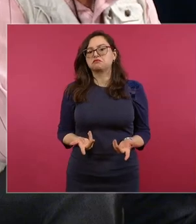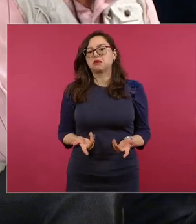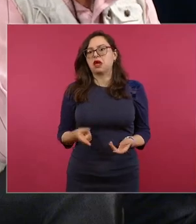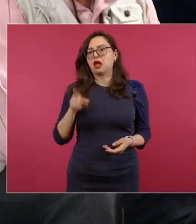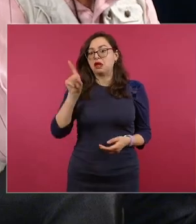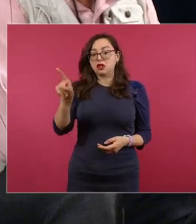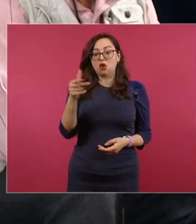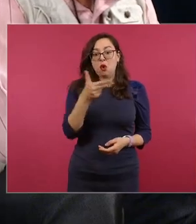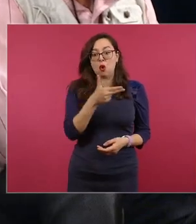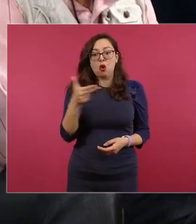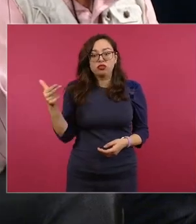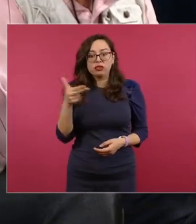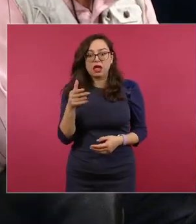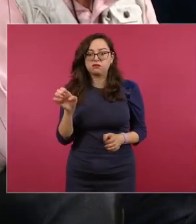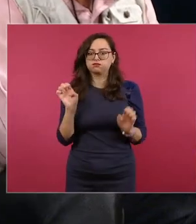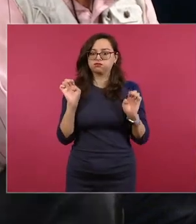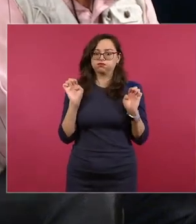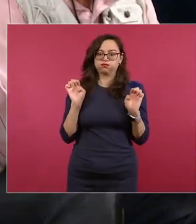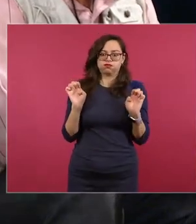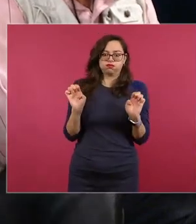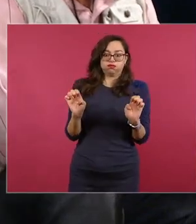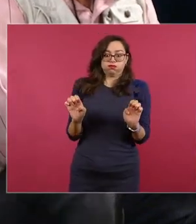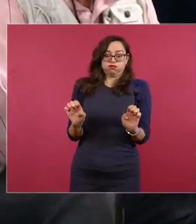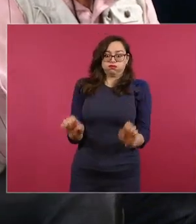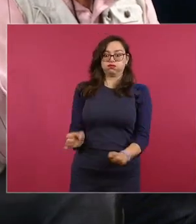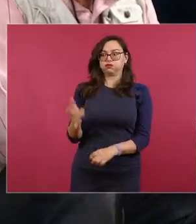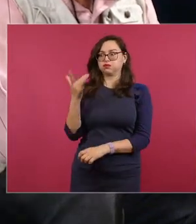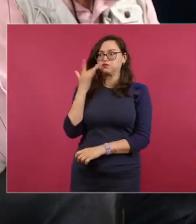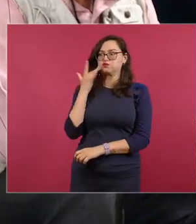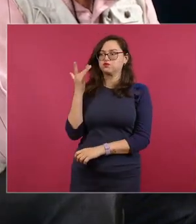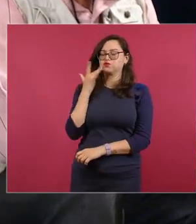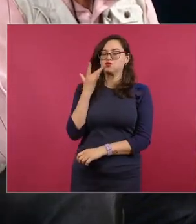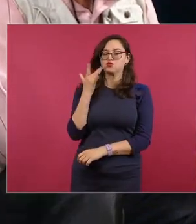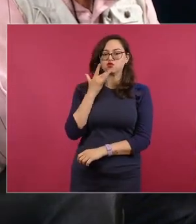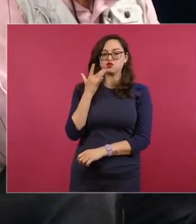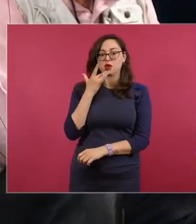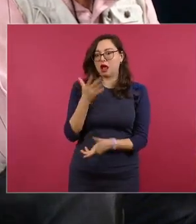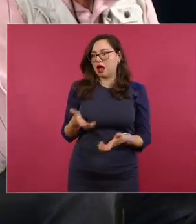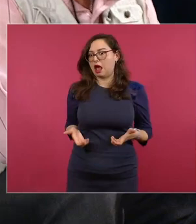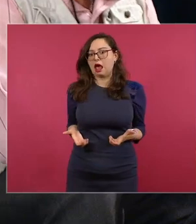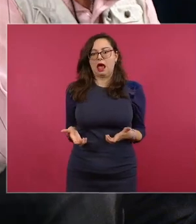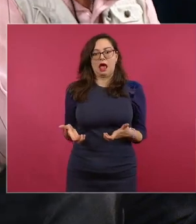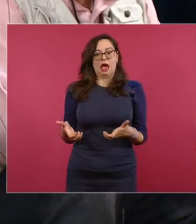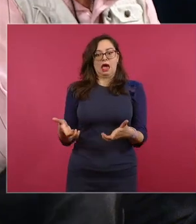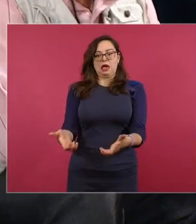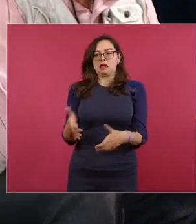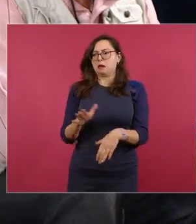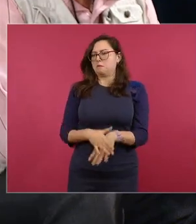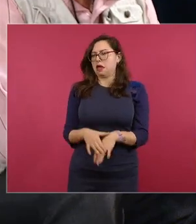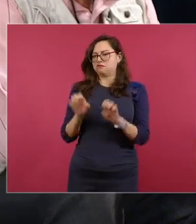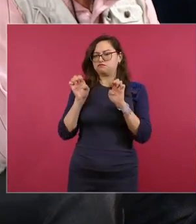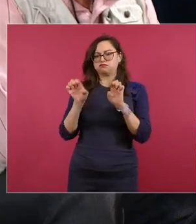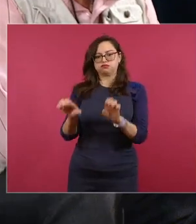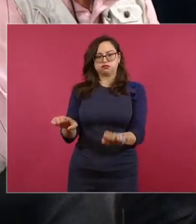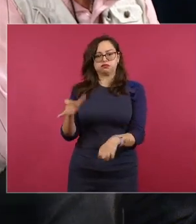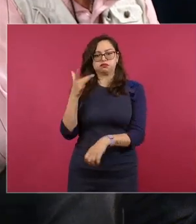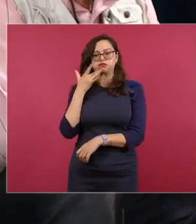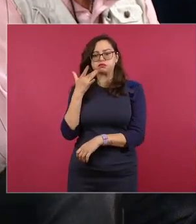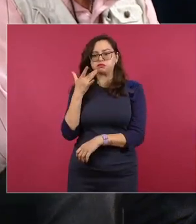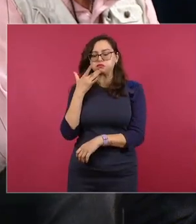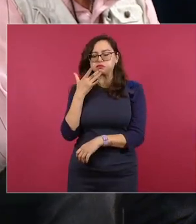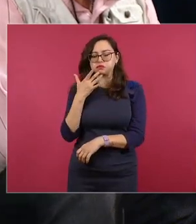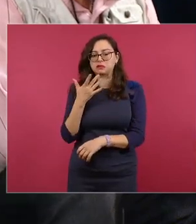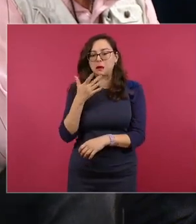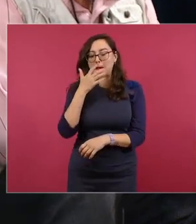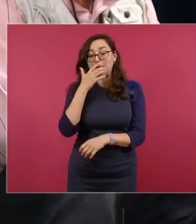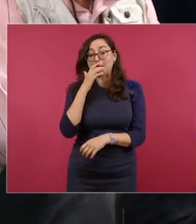uno de los hoteles más caros de la avenida Passeig de Gracia, que es la avenida principal, la más lujosa de Barcelona, y tengo